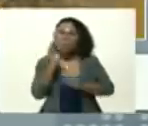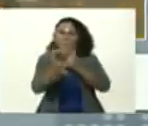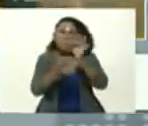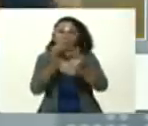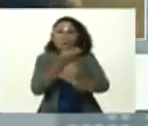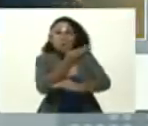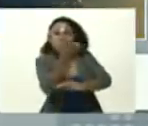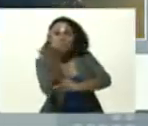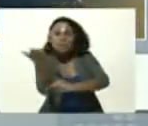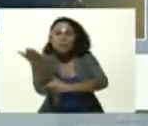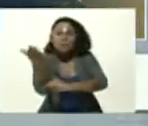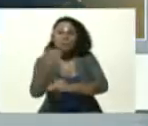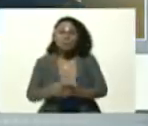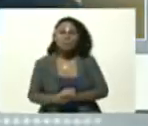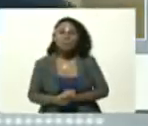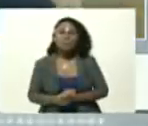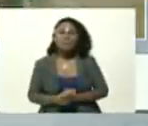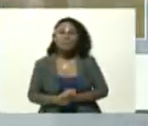aquí,